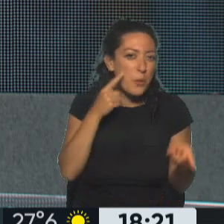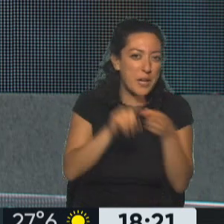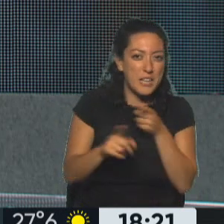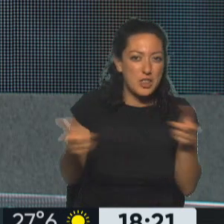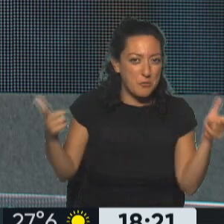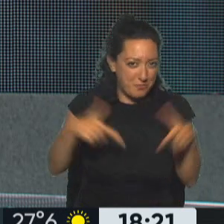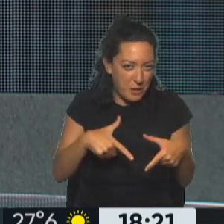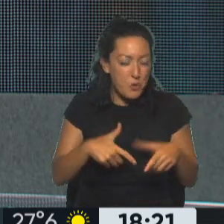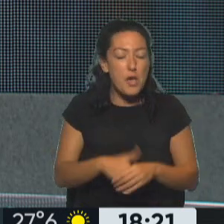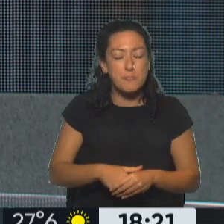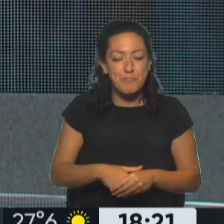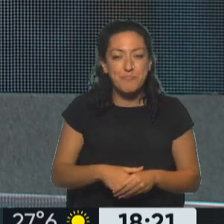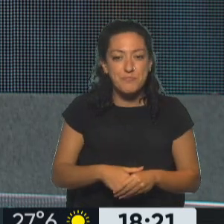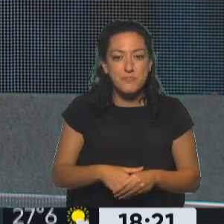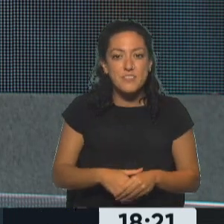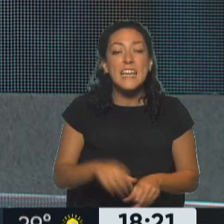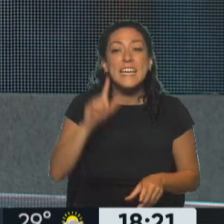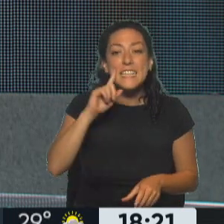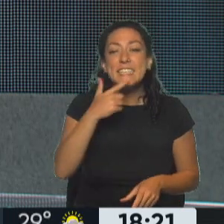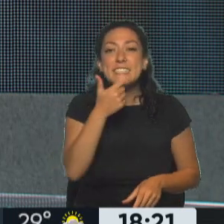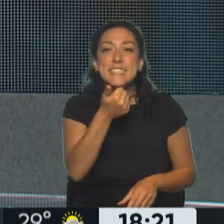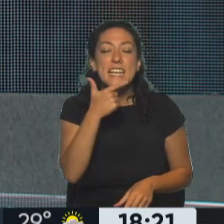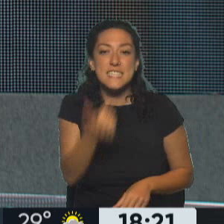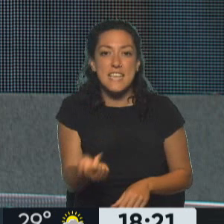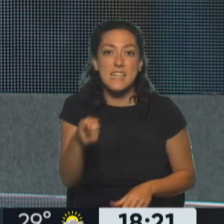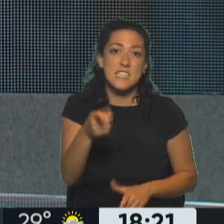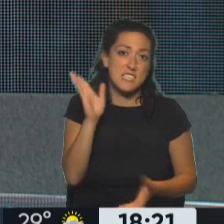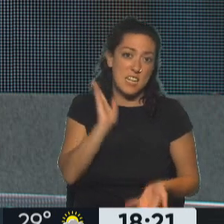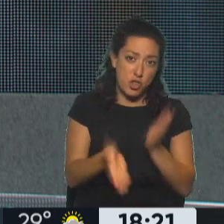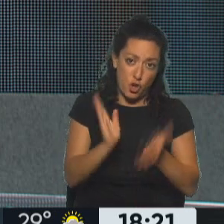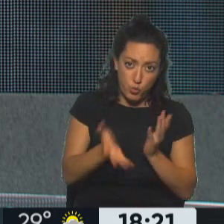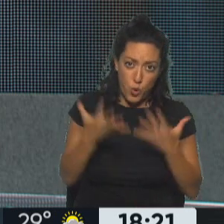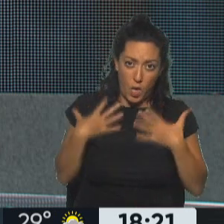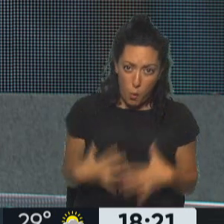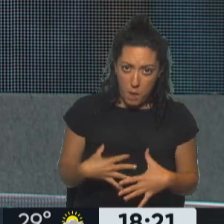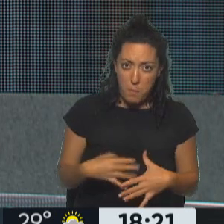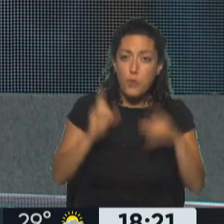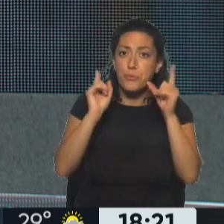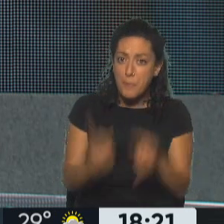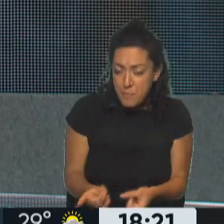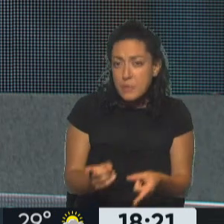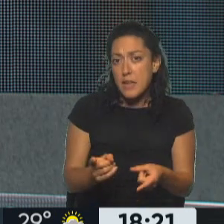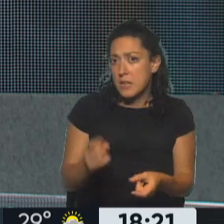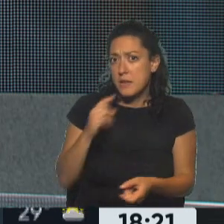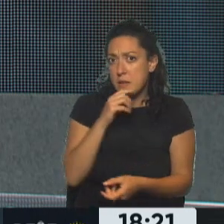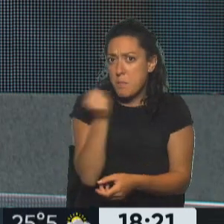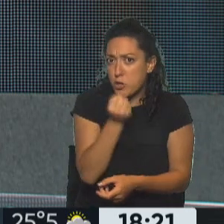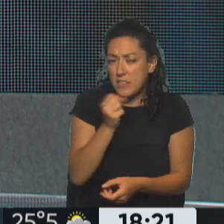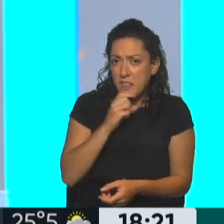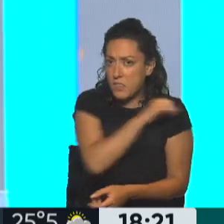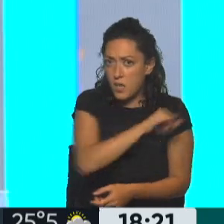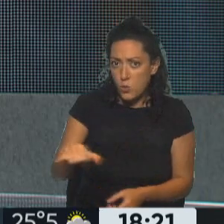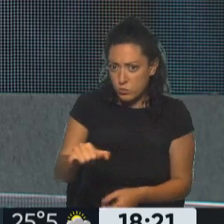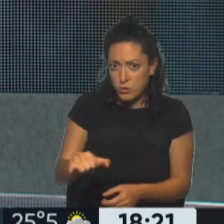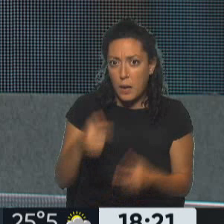Cámara. Isasa, una mujer que no solamente sufrió torturas en su cuerpo, sino que hizo denuncias importantes. La compartimos